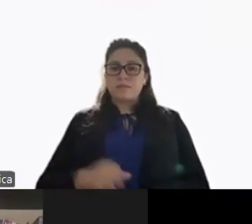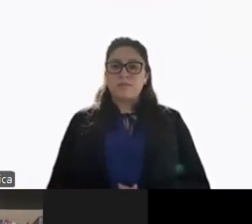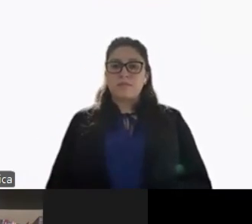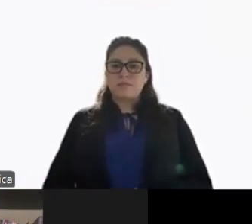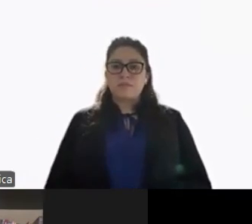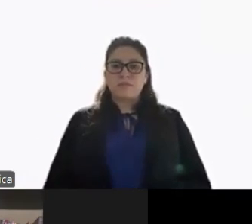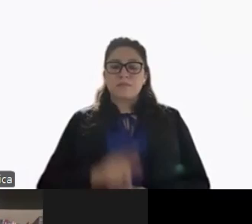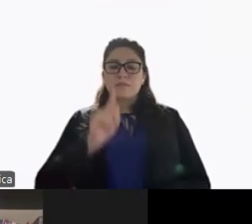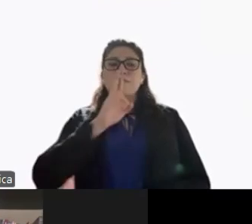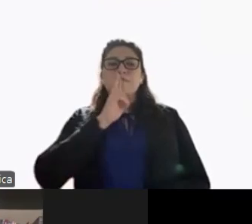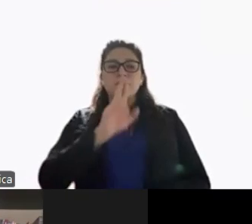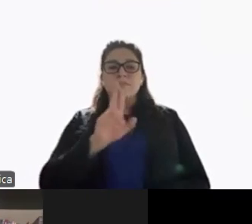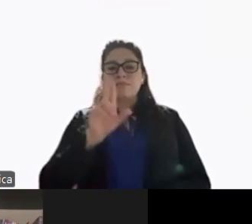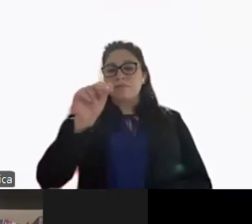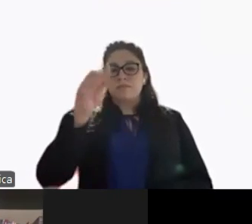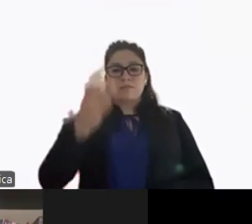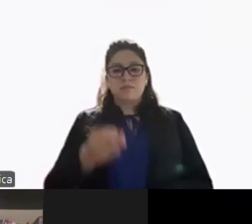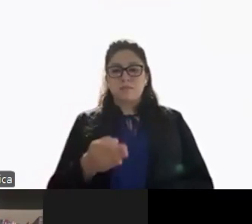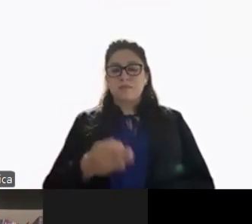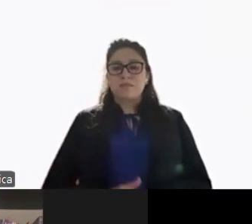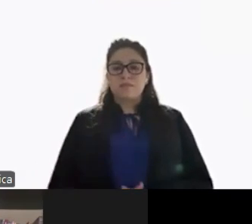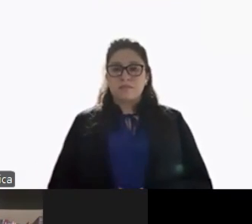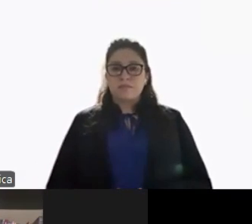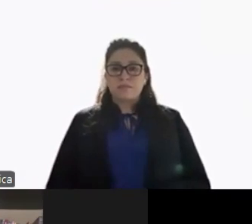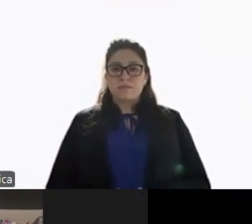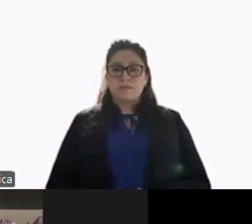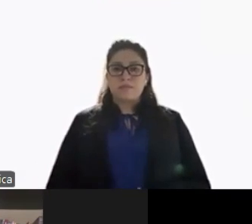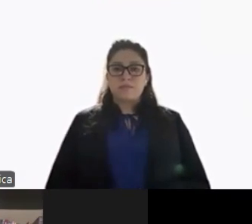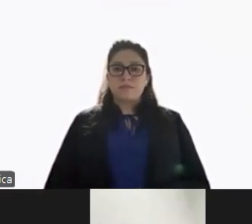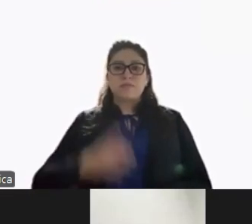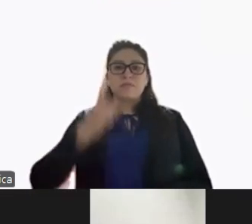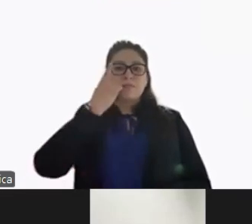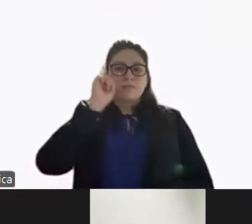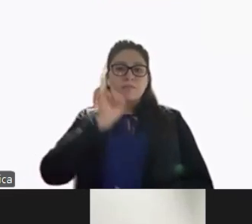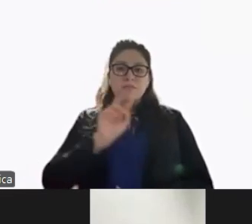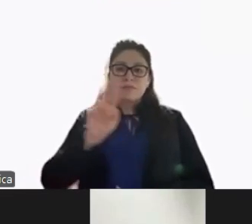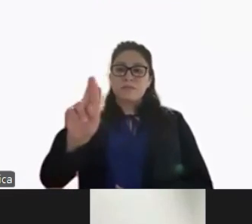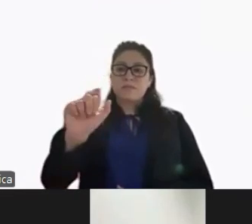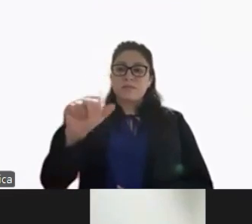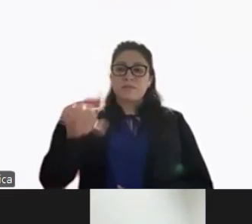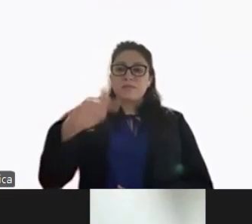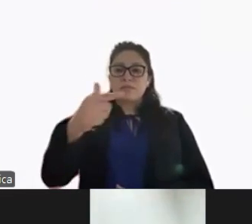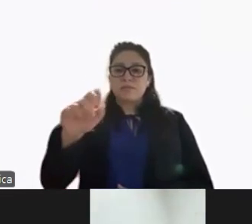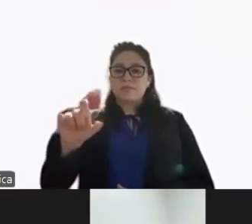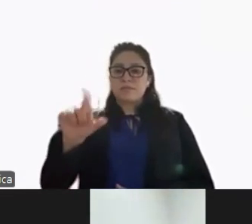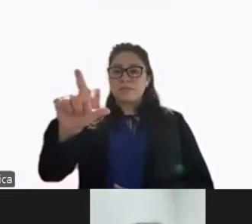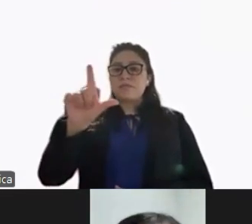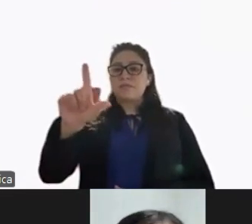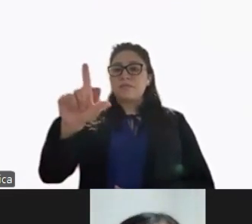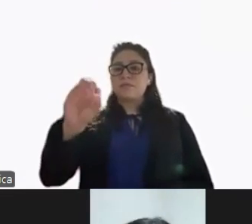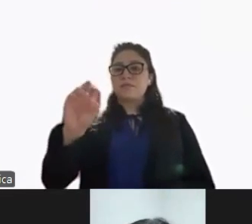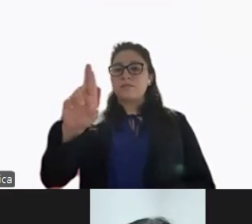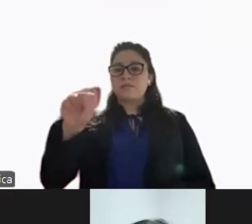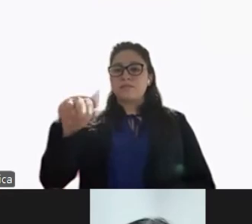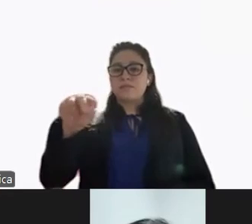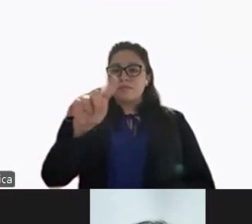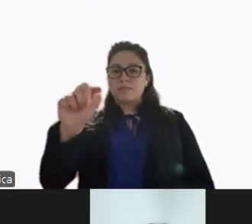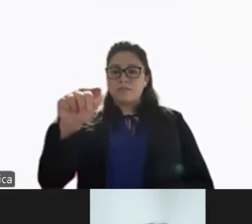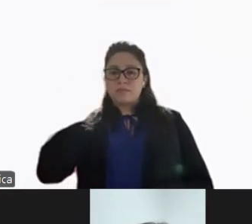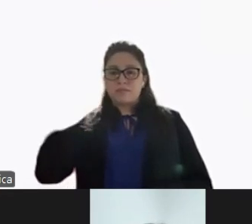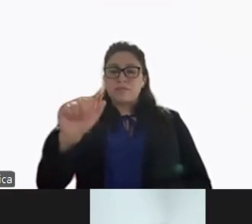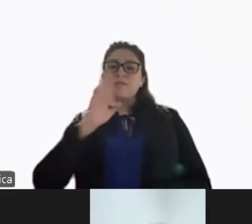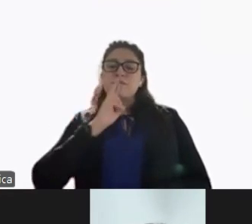Gabriela Salido en contra. Gracias, diputada. Diputada América Alejandra Rangel Lorenzana. América Rangel en